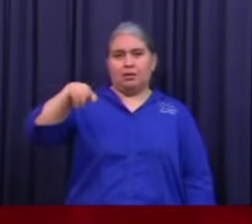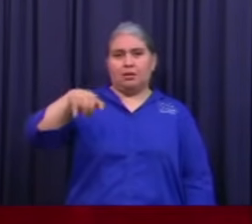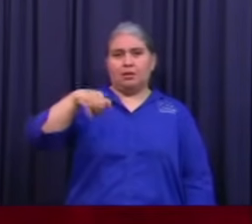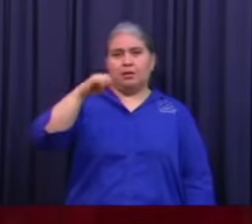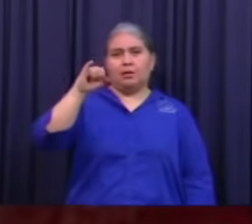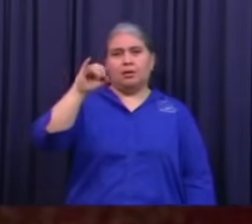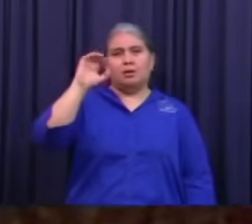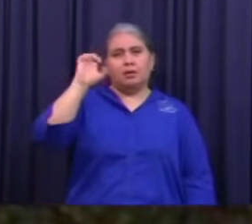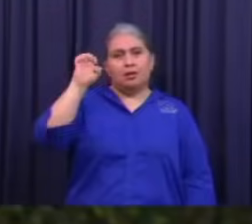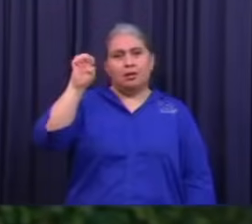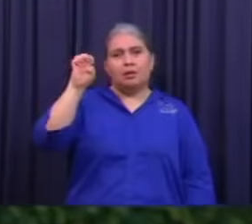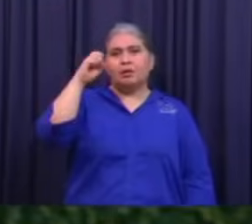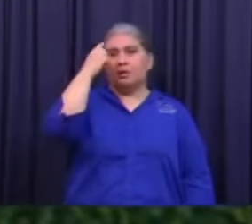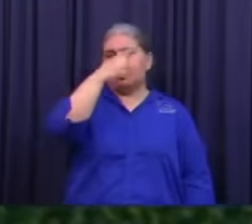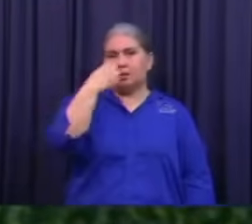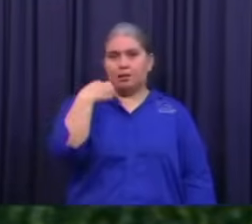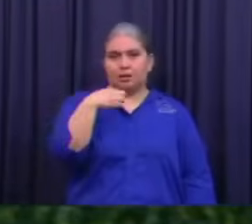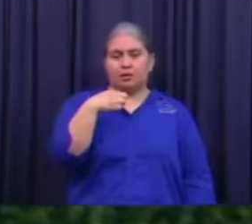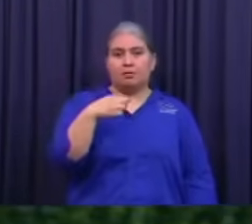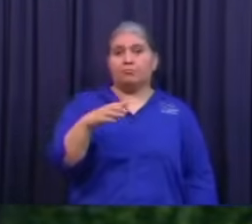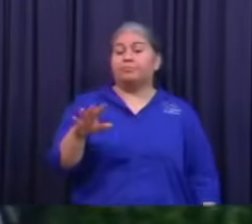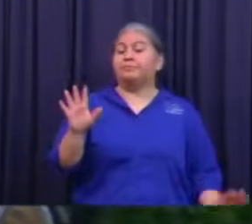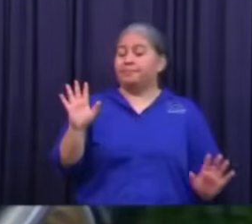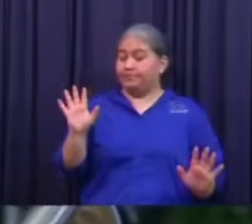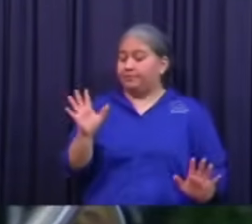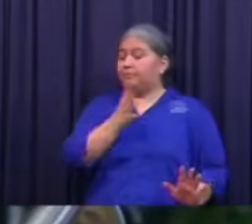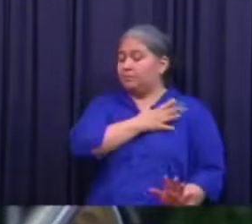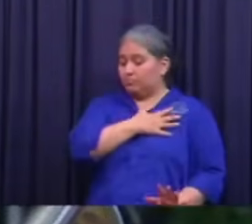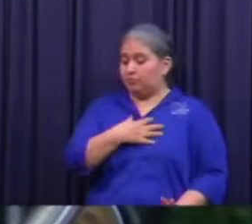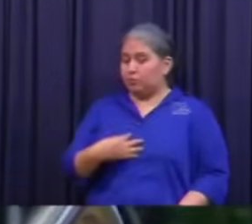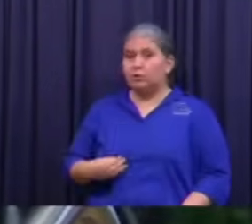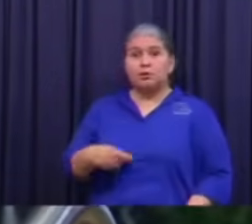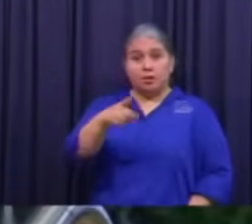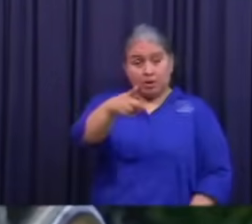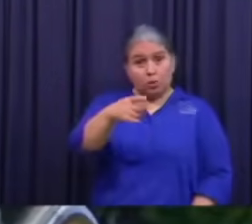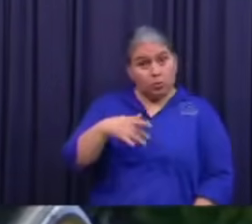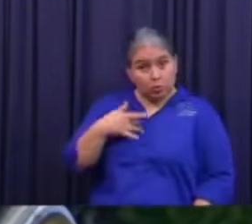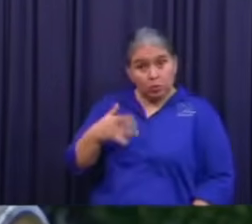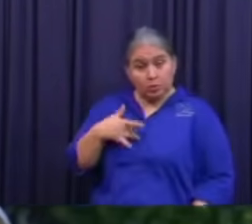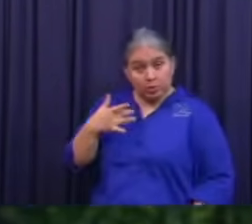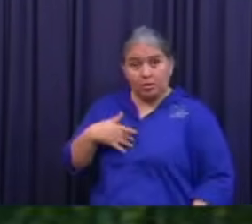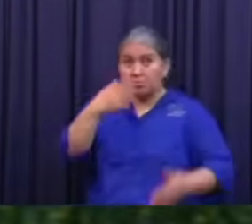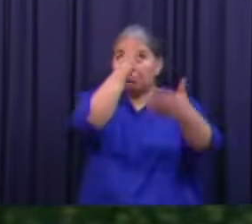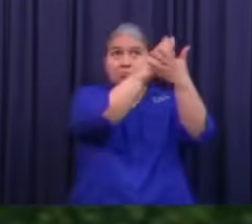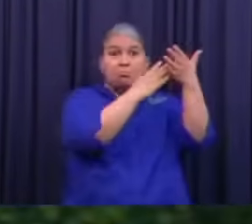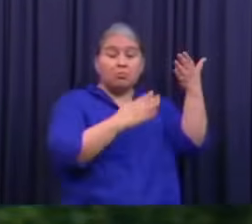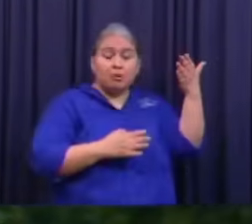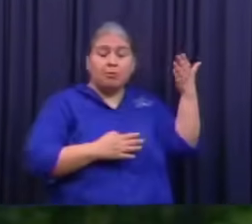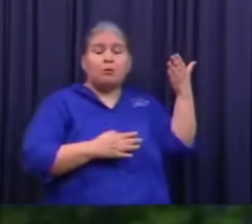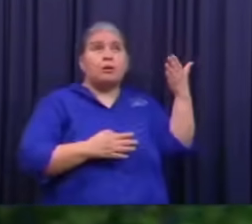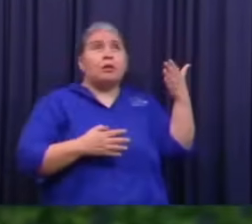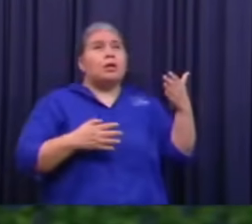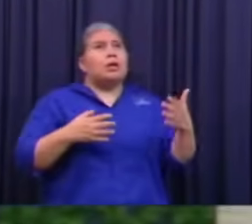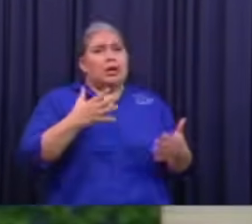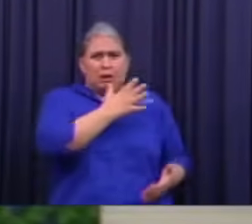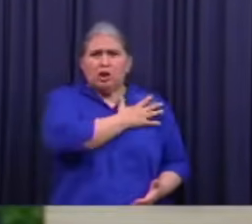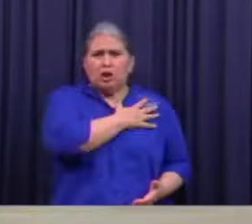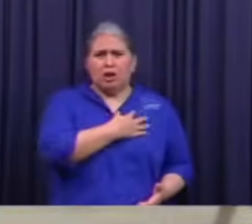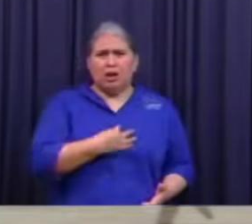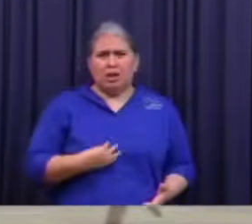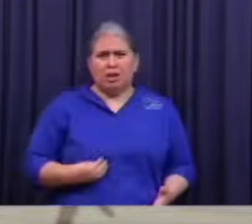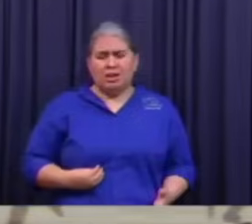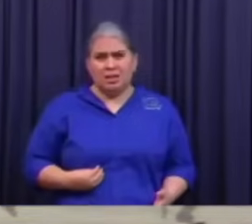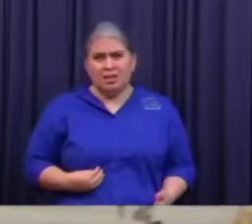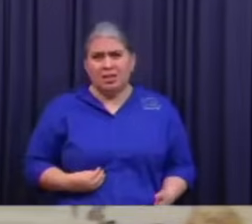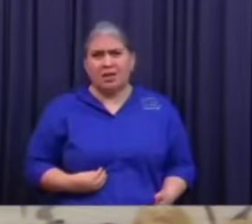vida es bien alegre estar triste va es cardíaco estar